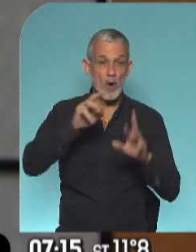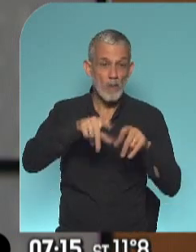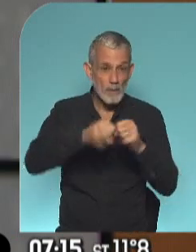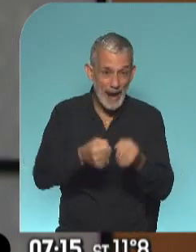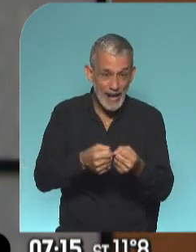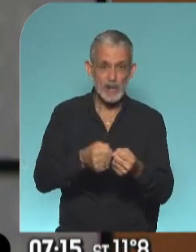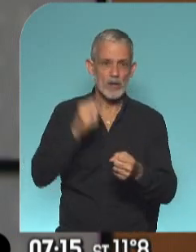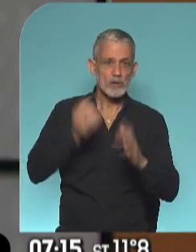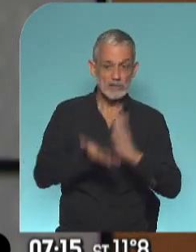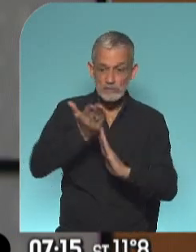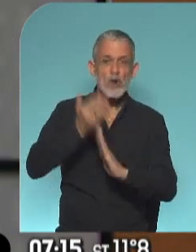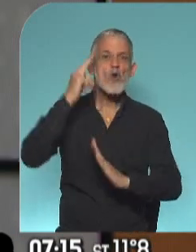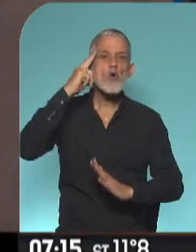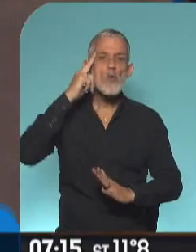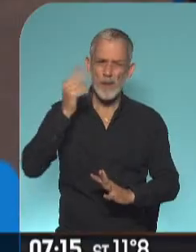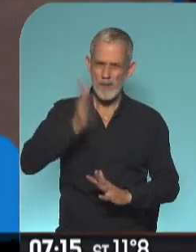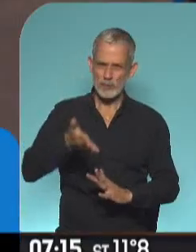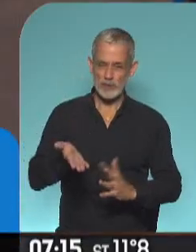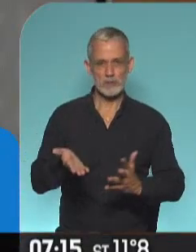subió 9% entre